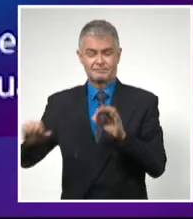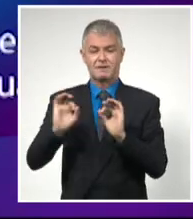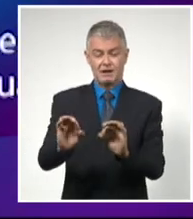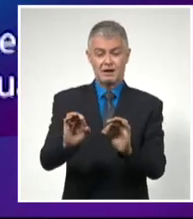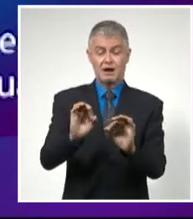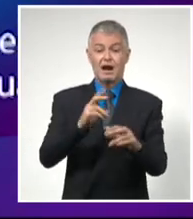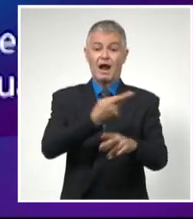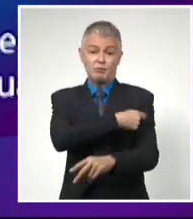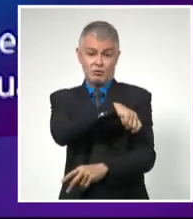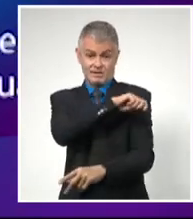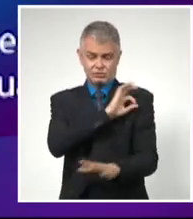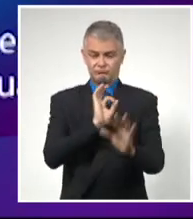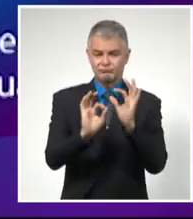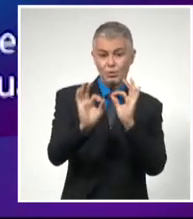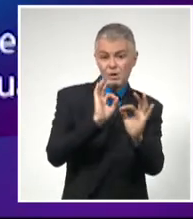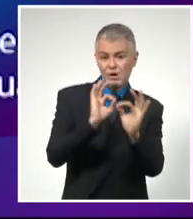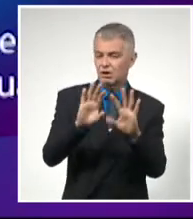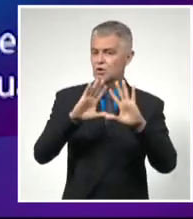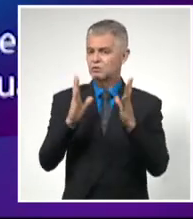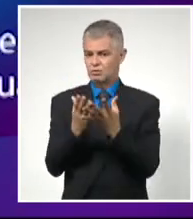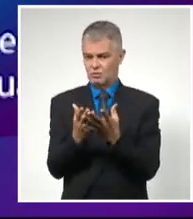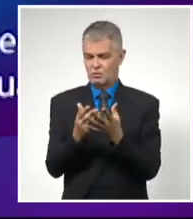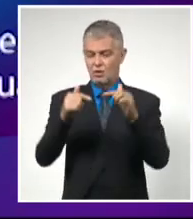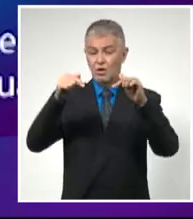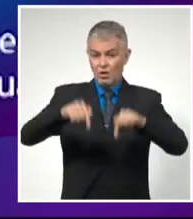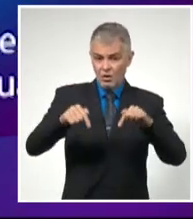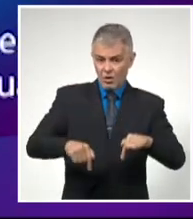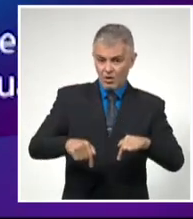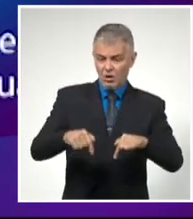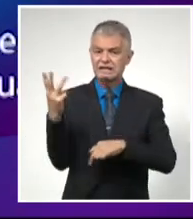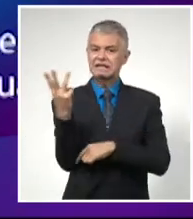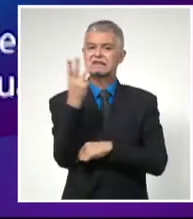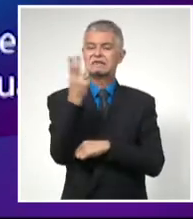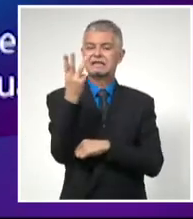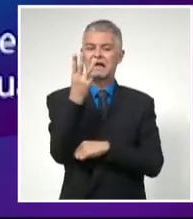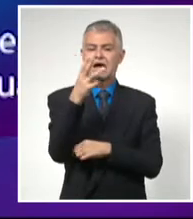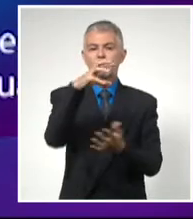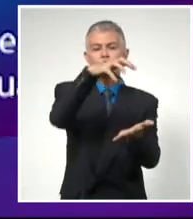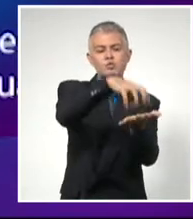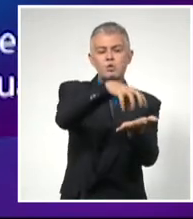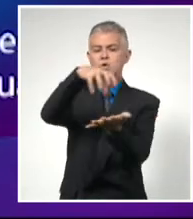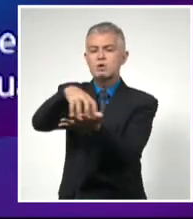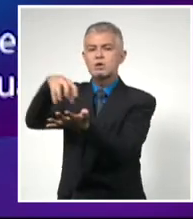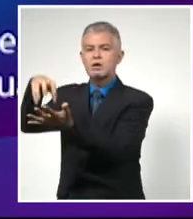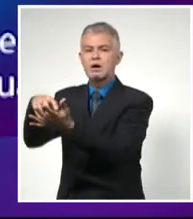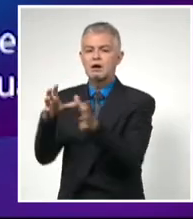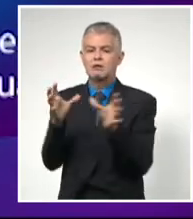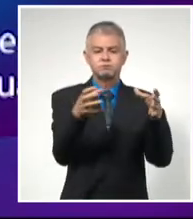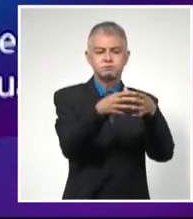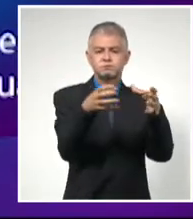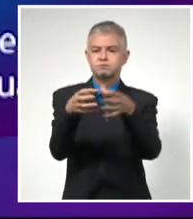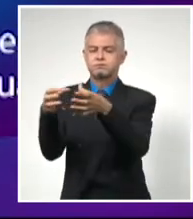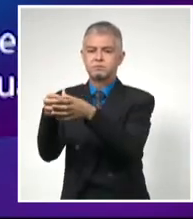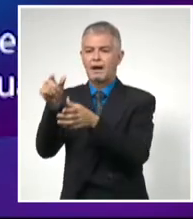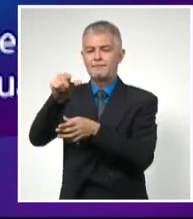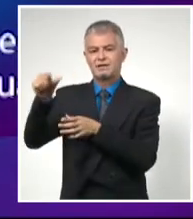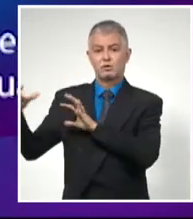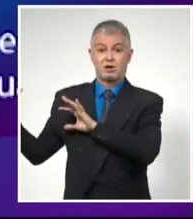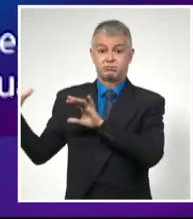se ha realizado. Hoy tenemos tres centros de evacuación, uno en